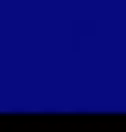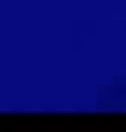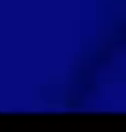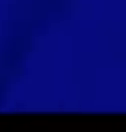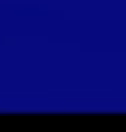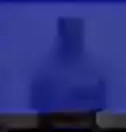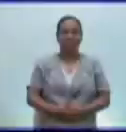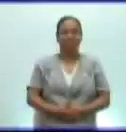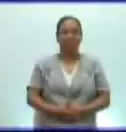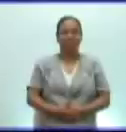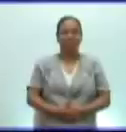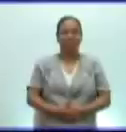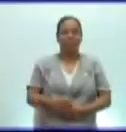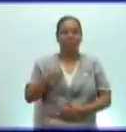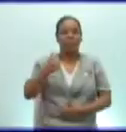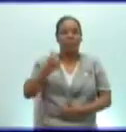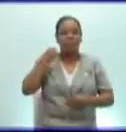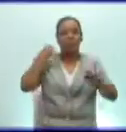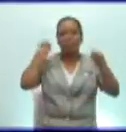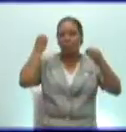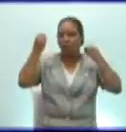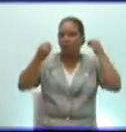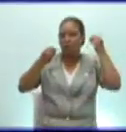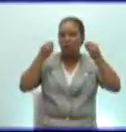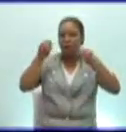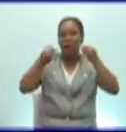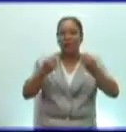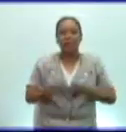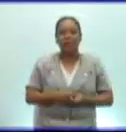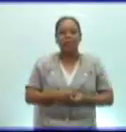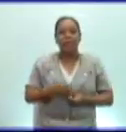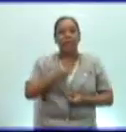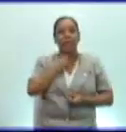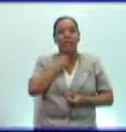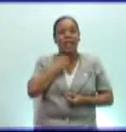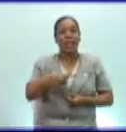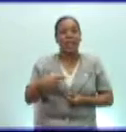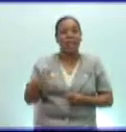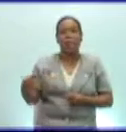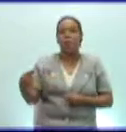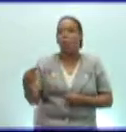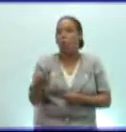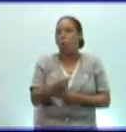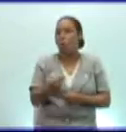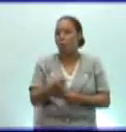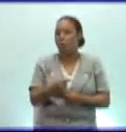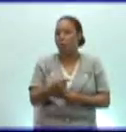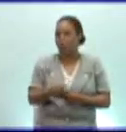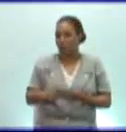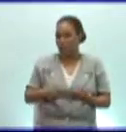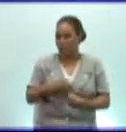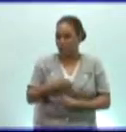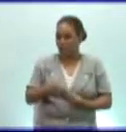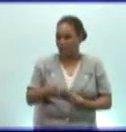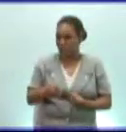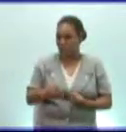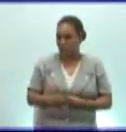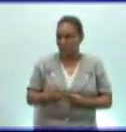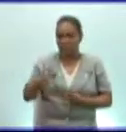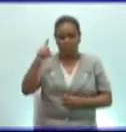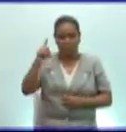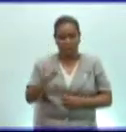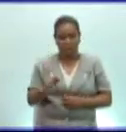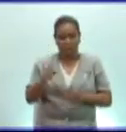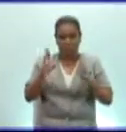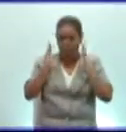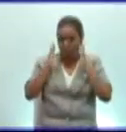Pues bien, vamos entonces a analizar el caso contrario. Ahora vamos a pensar que disminuimos la concentración de ion hidrógeno, el equilibrio